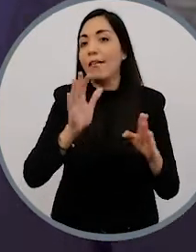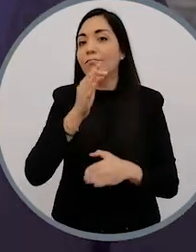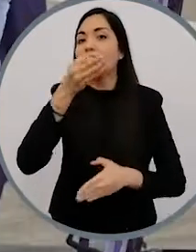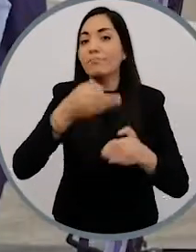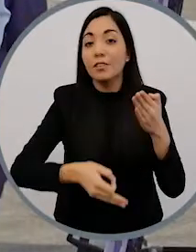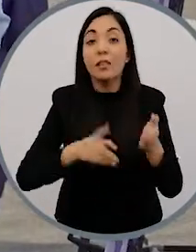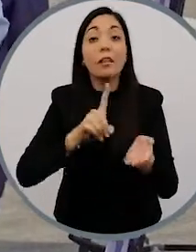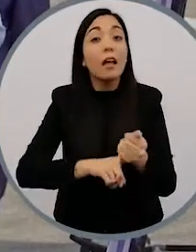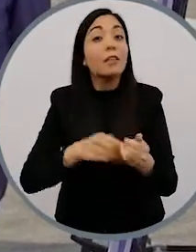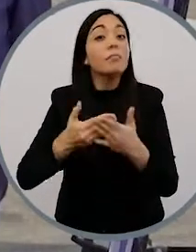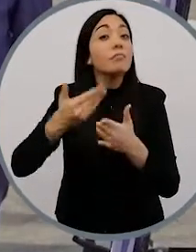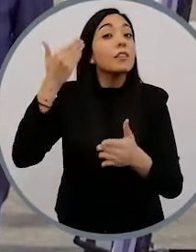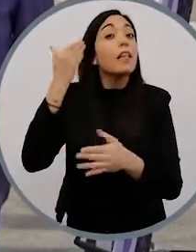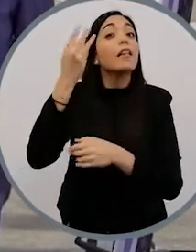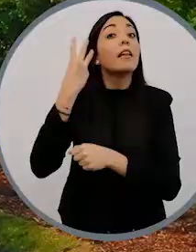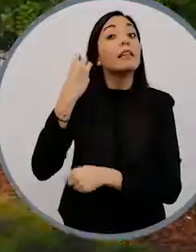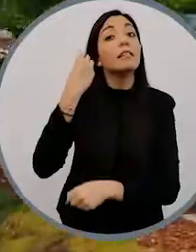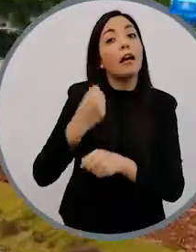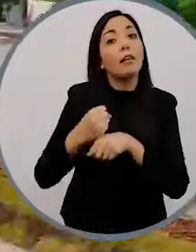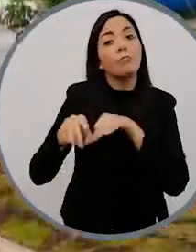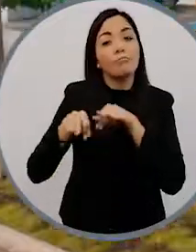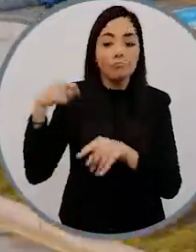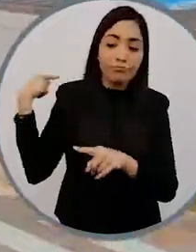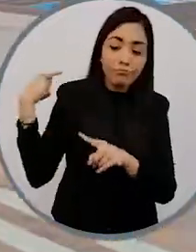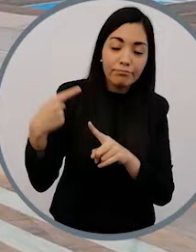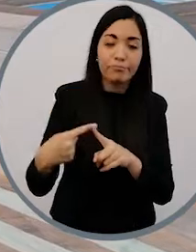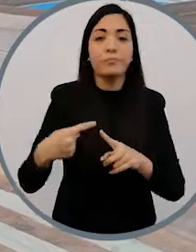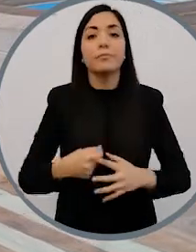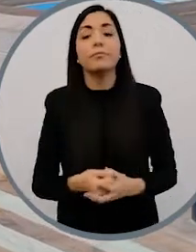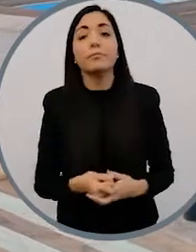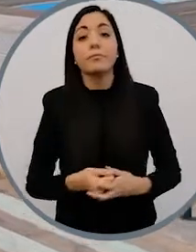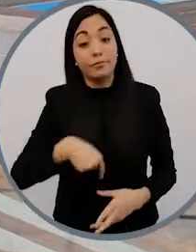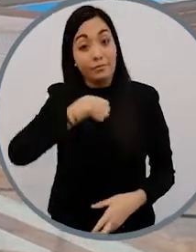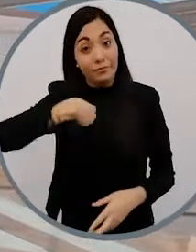prácticamente la culminación del proyecto después de 3 años de trabajo.